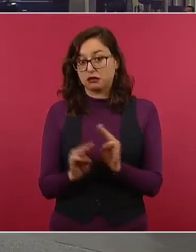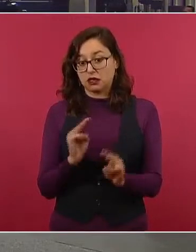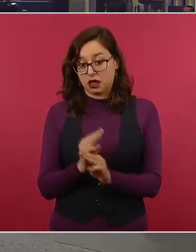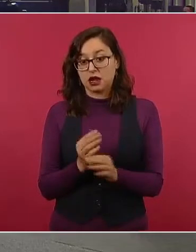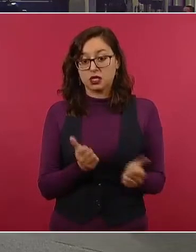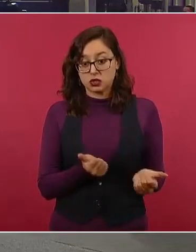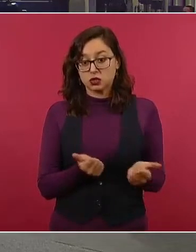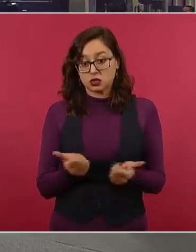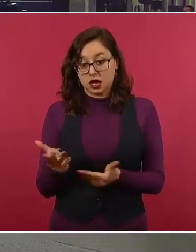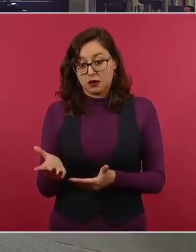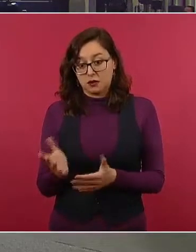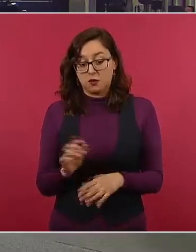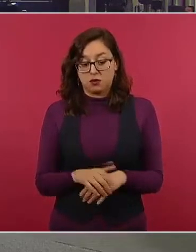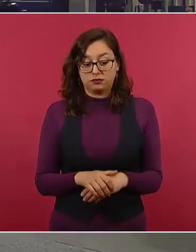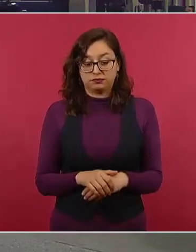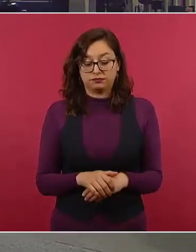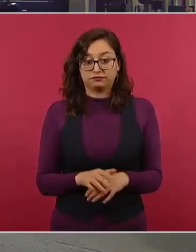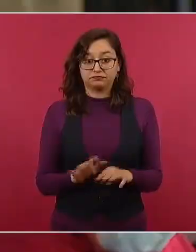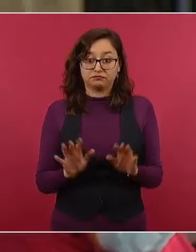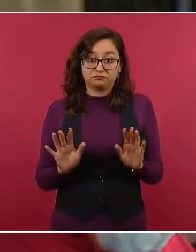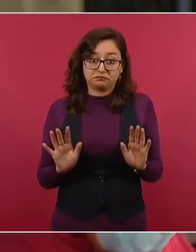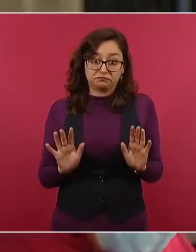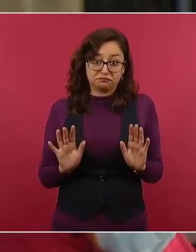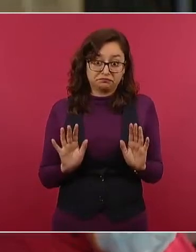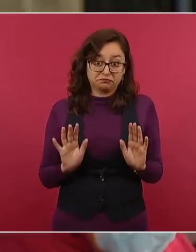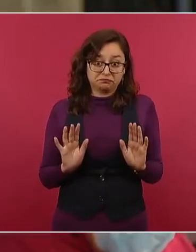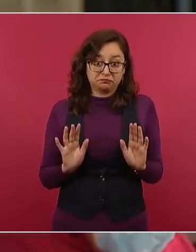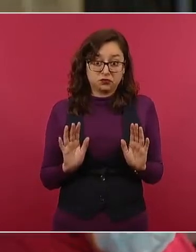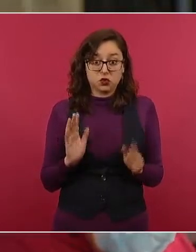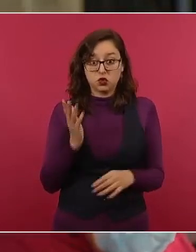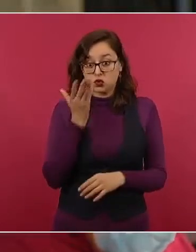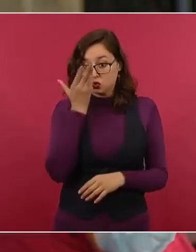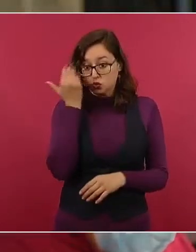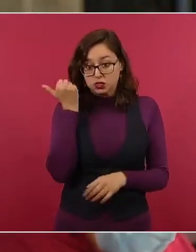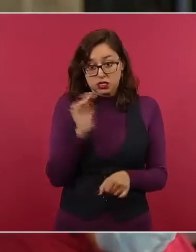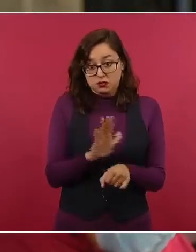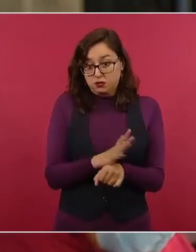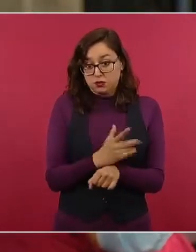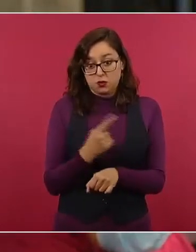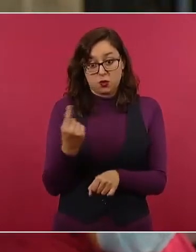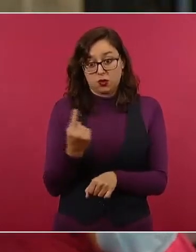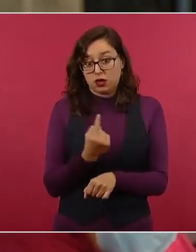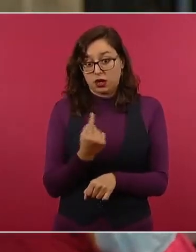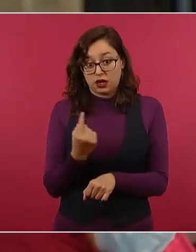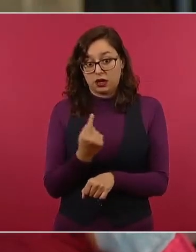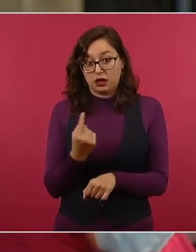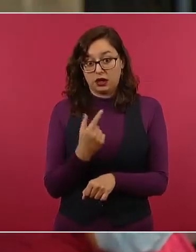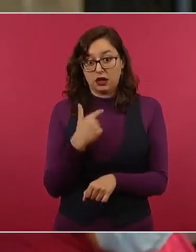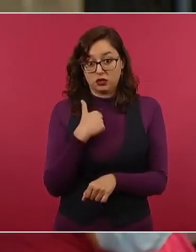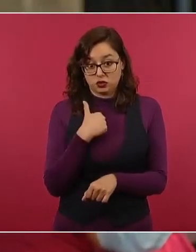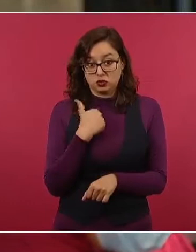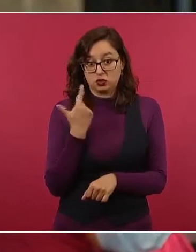ese manejo de la carga? No sé, tendría que investigarlo, pero yo le